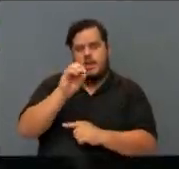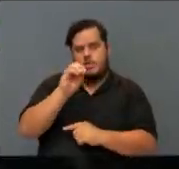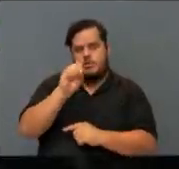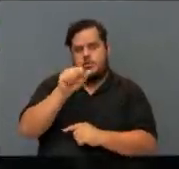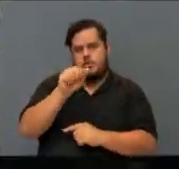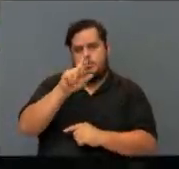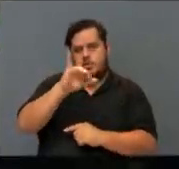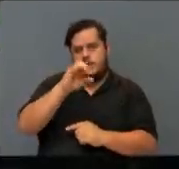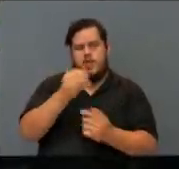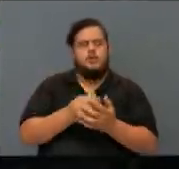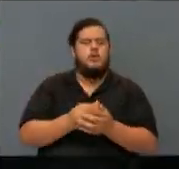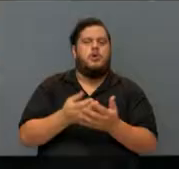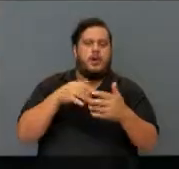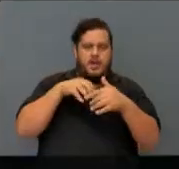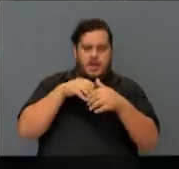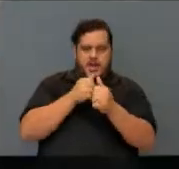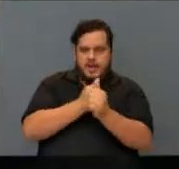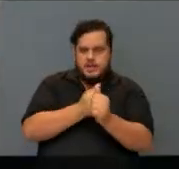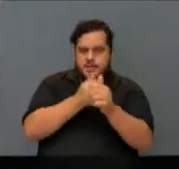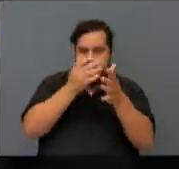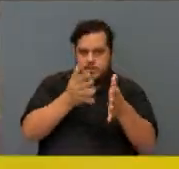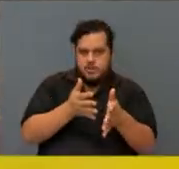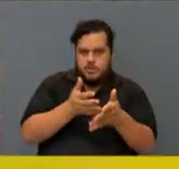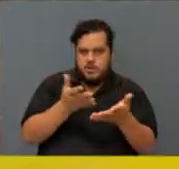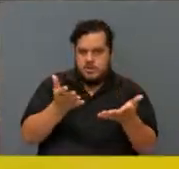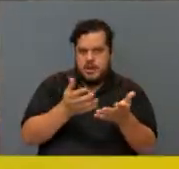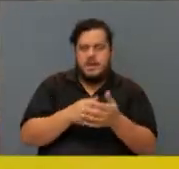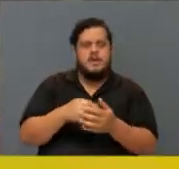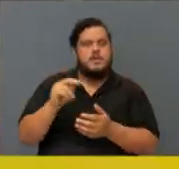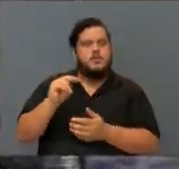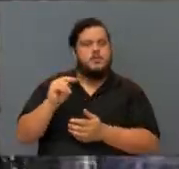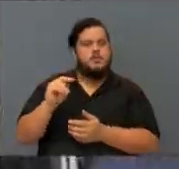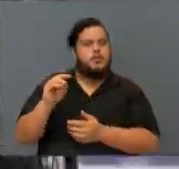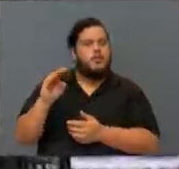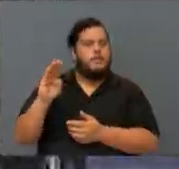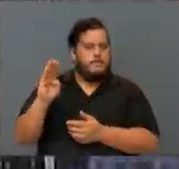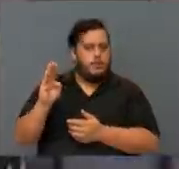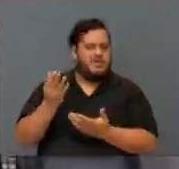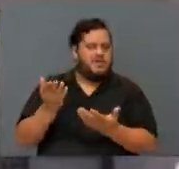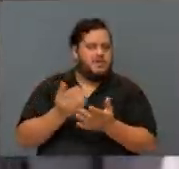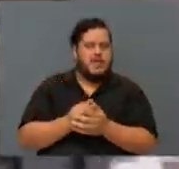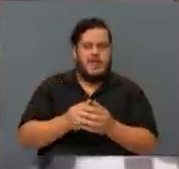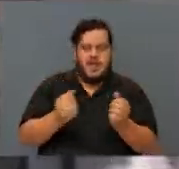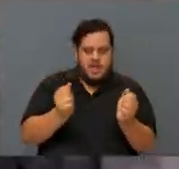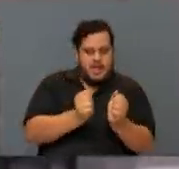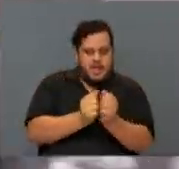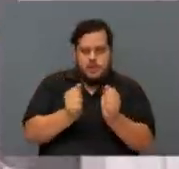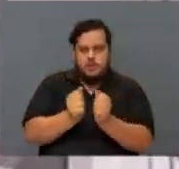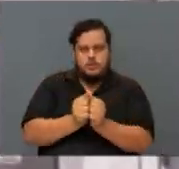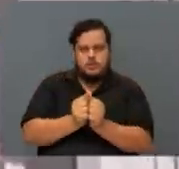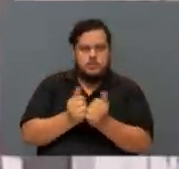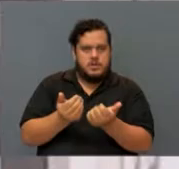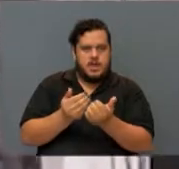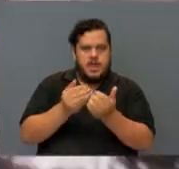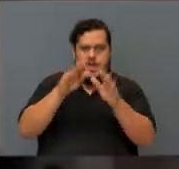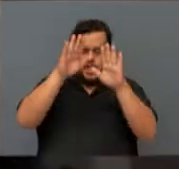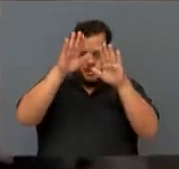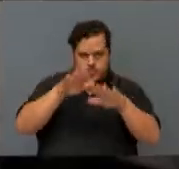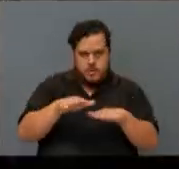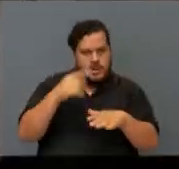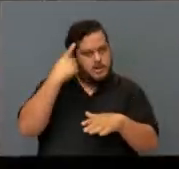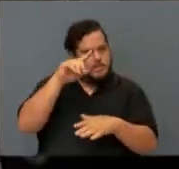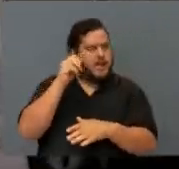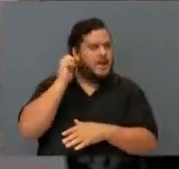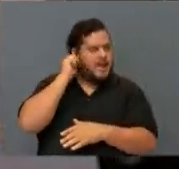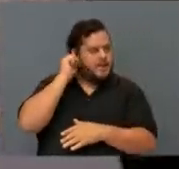fervientes del rosario central y newell's old boys juntos en el homenaje que le hace la ciudad de rosario a llevar mando a